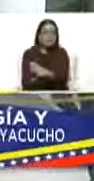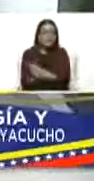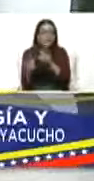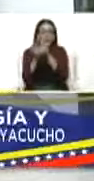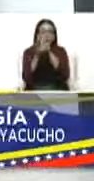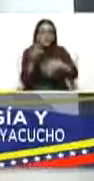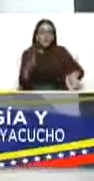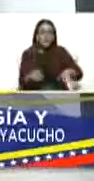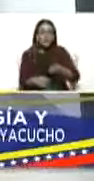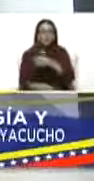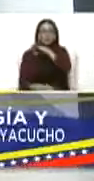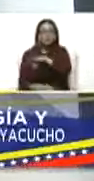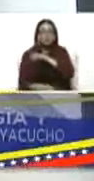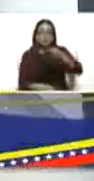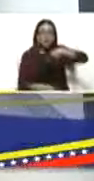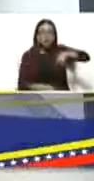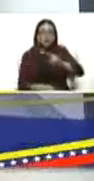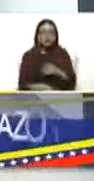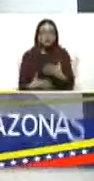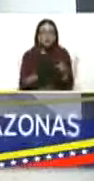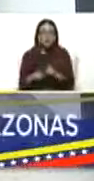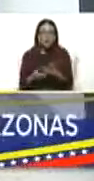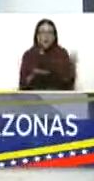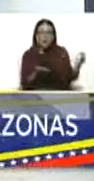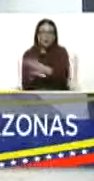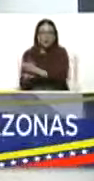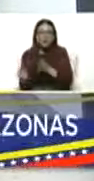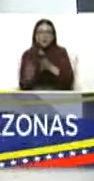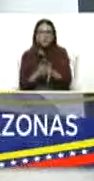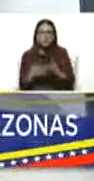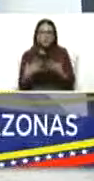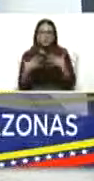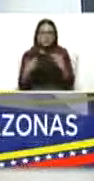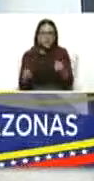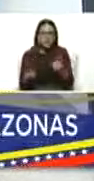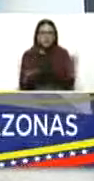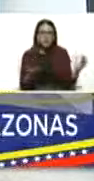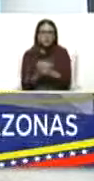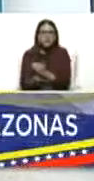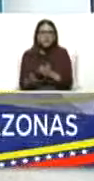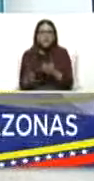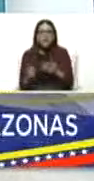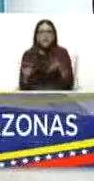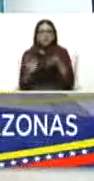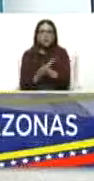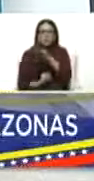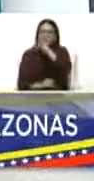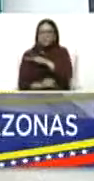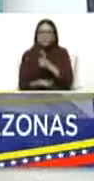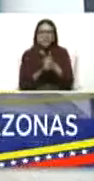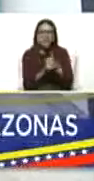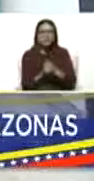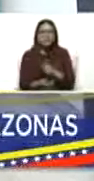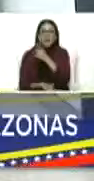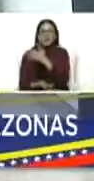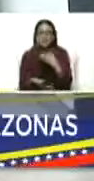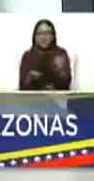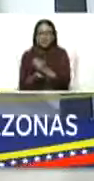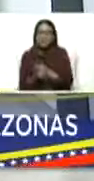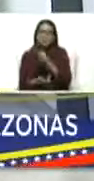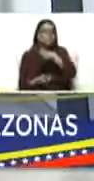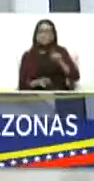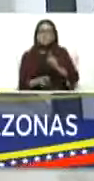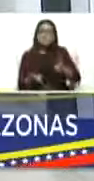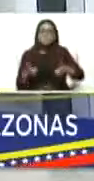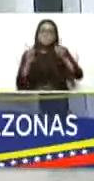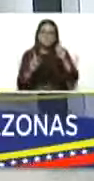sociales. Va a venir a privatizar la salud pública. Doctora Magaly Gutiérrez, ¿para dónde vamos? Vamos ahora,